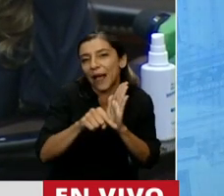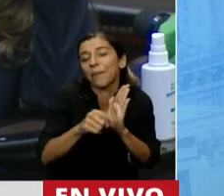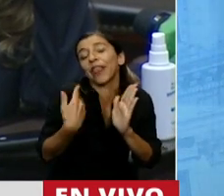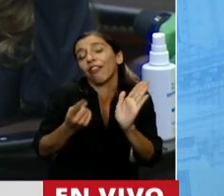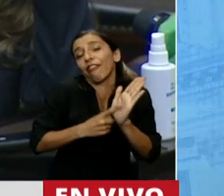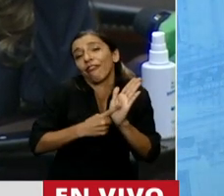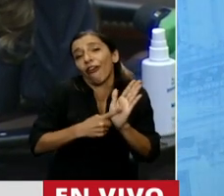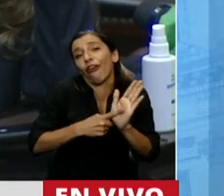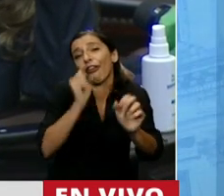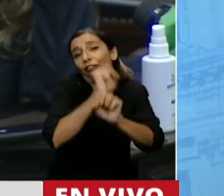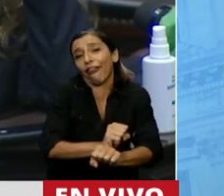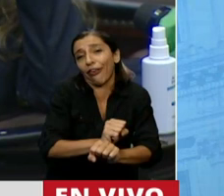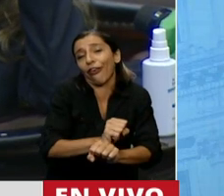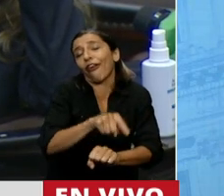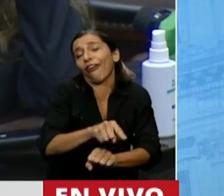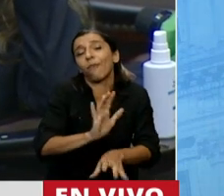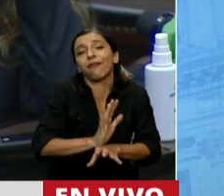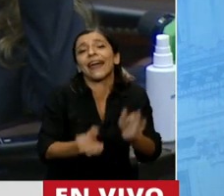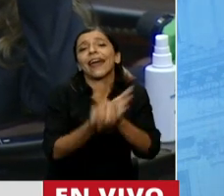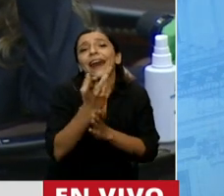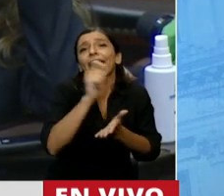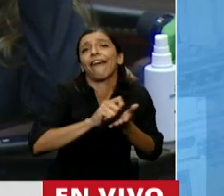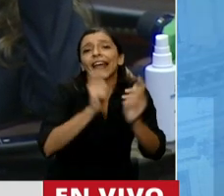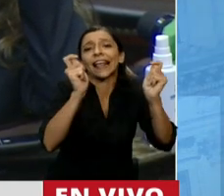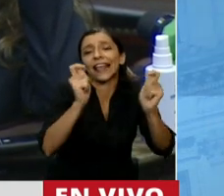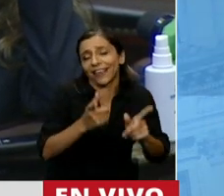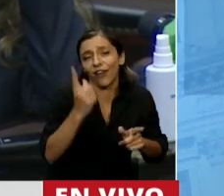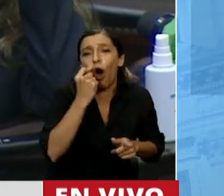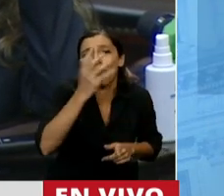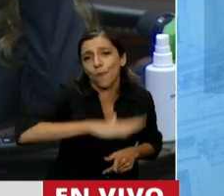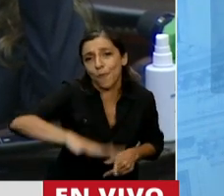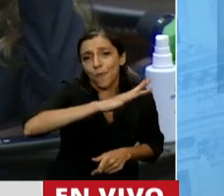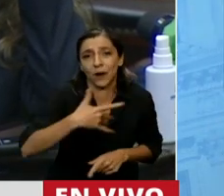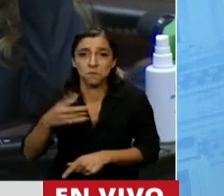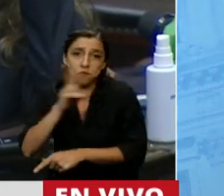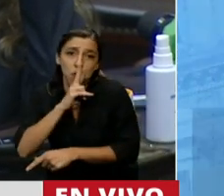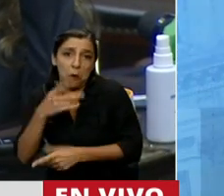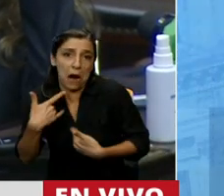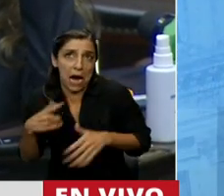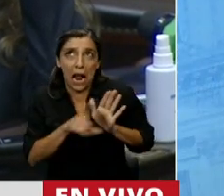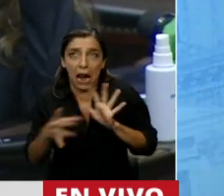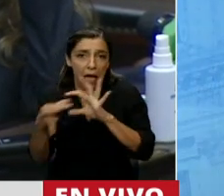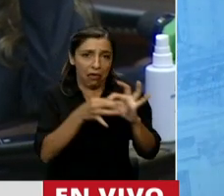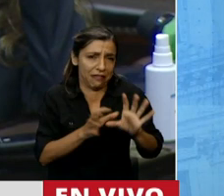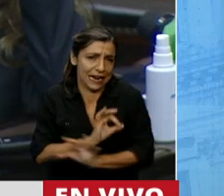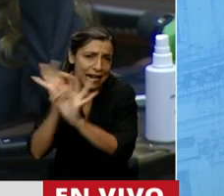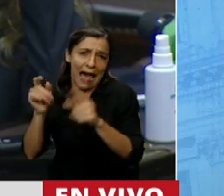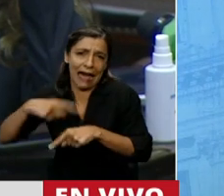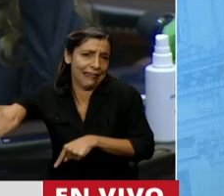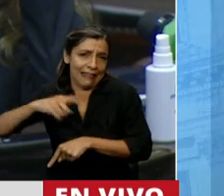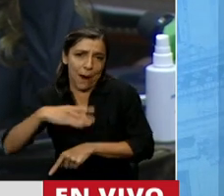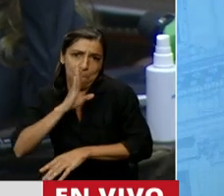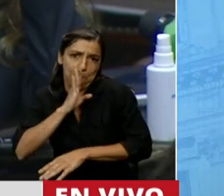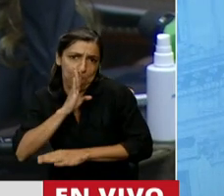los varones cuando las mujeres no votábamos. Prácticamente no existíamos para la ley. Entonces fue por